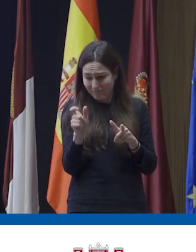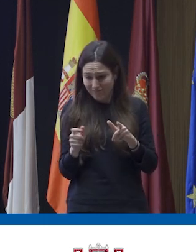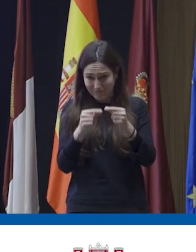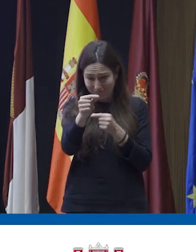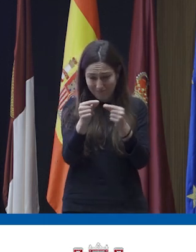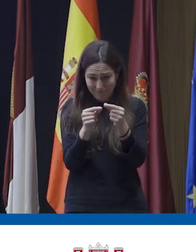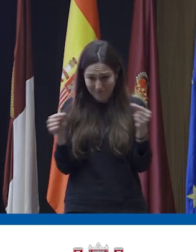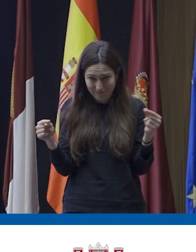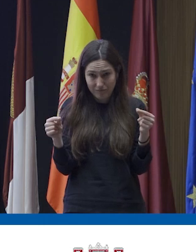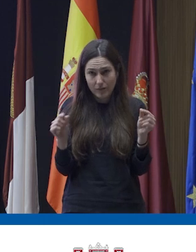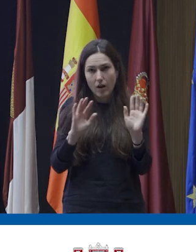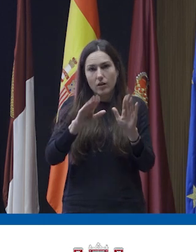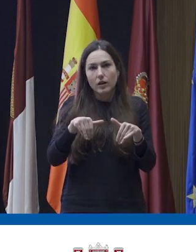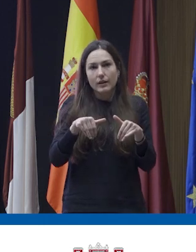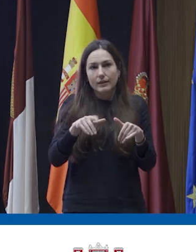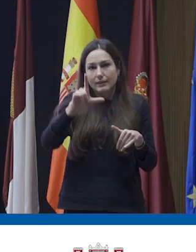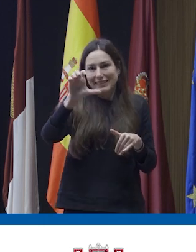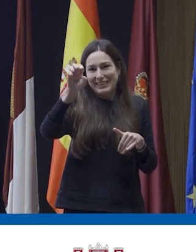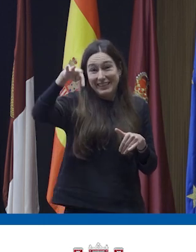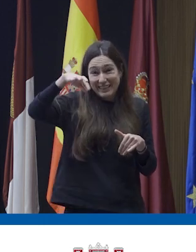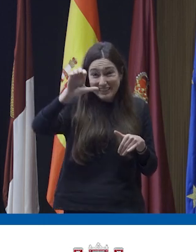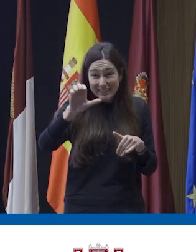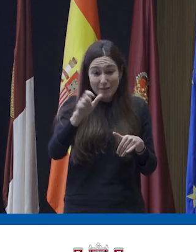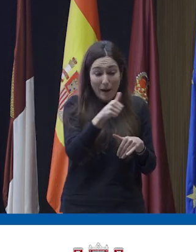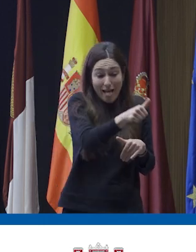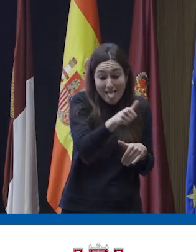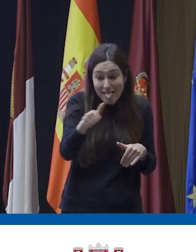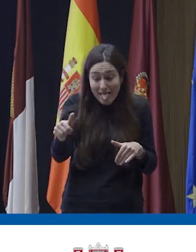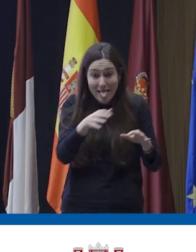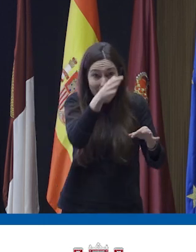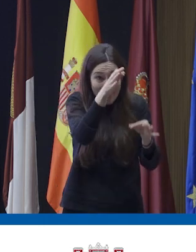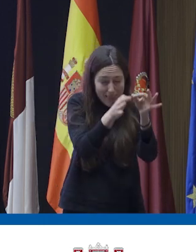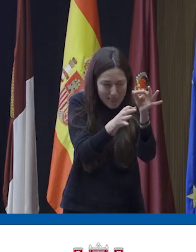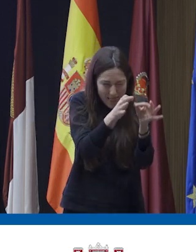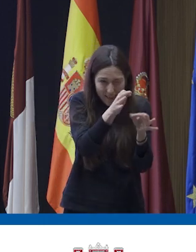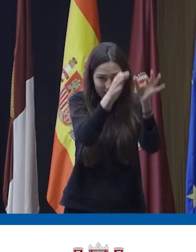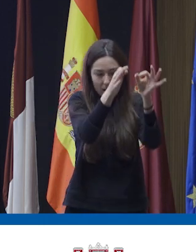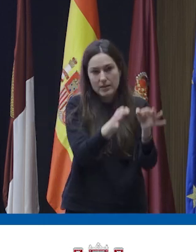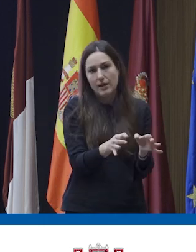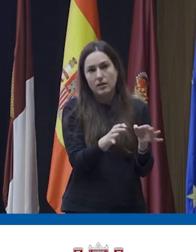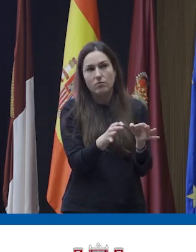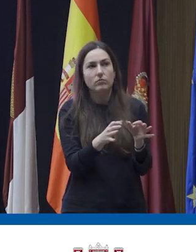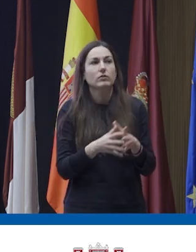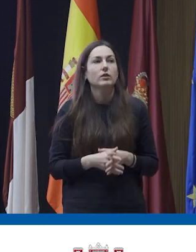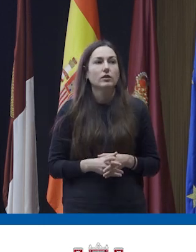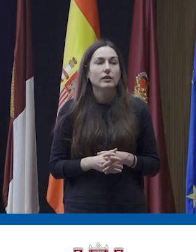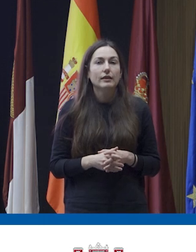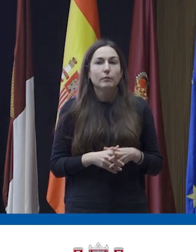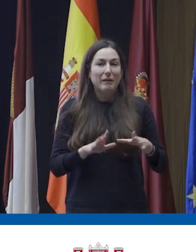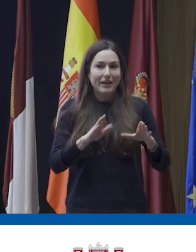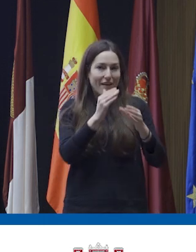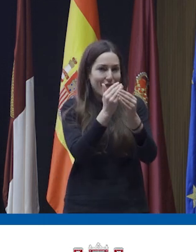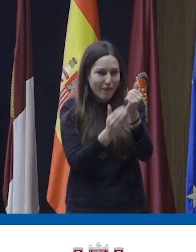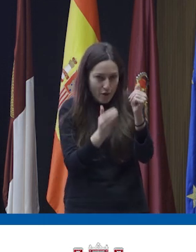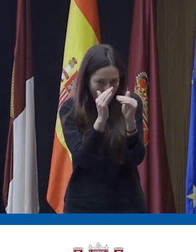pues calcular la lente exacta que lleva el paciente para tener un error refractivo mínimo. ¿Cuál consideramos un error